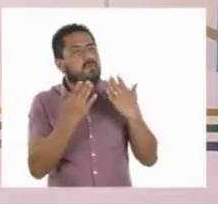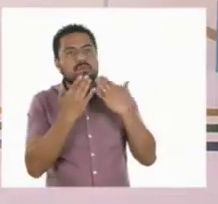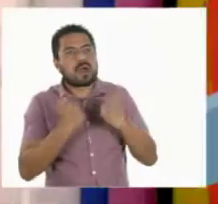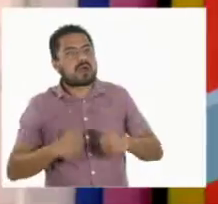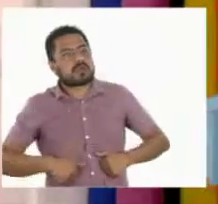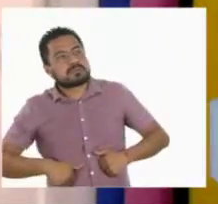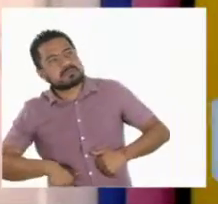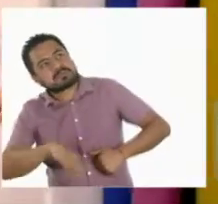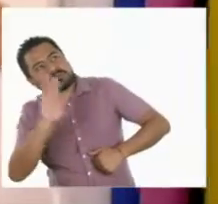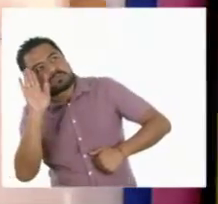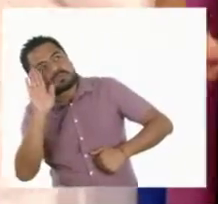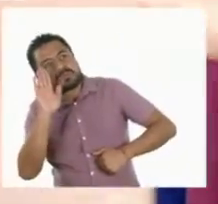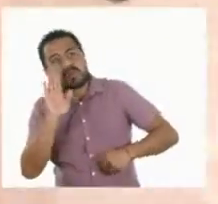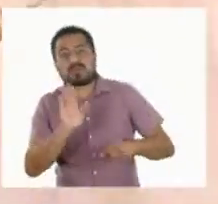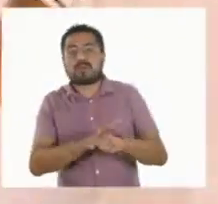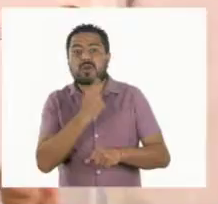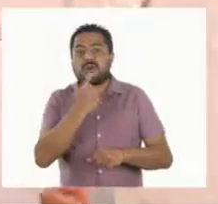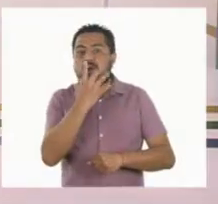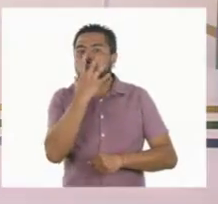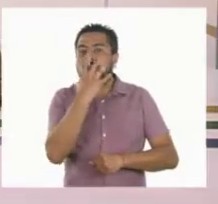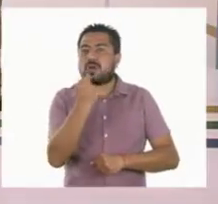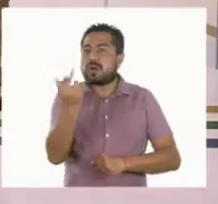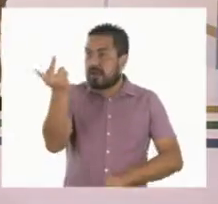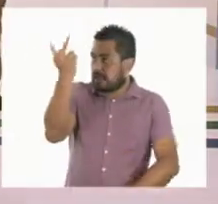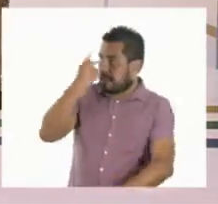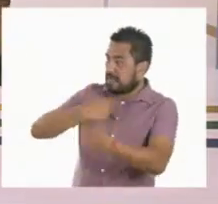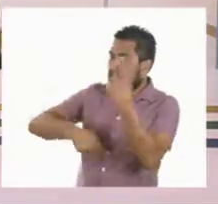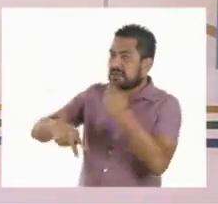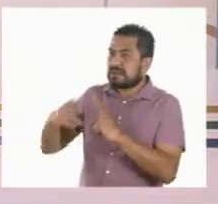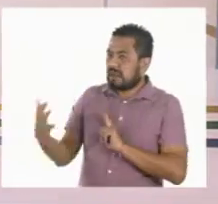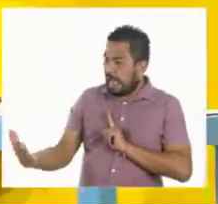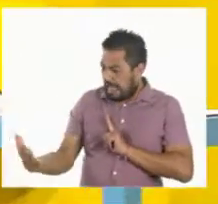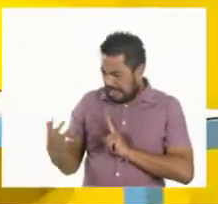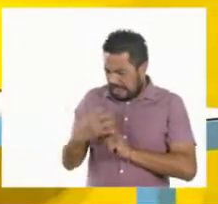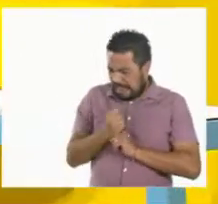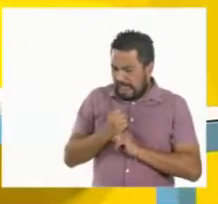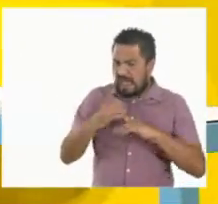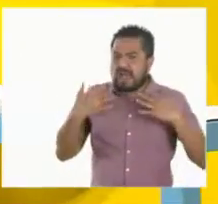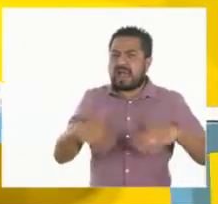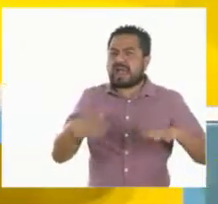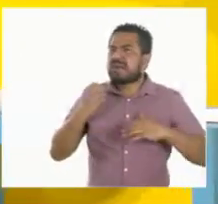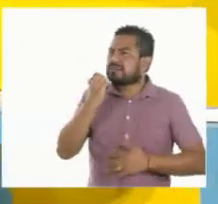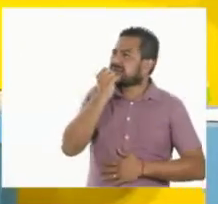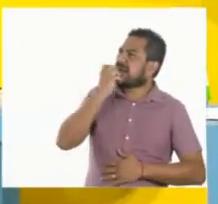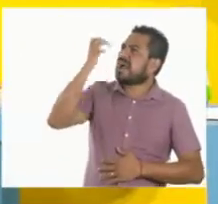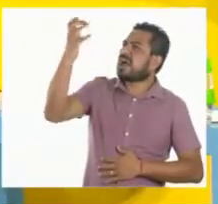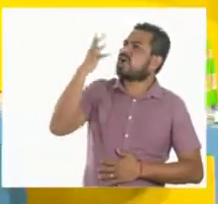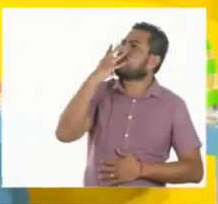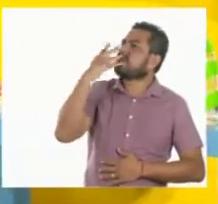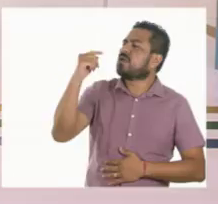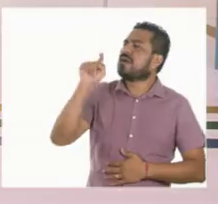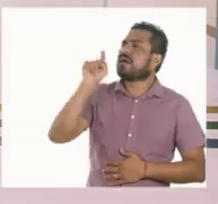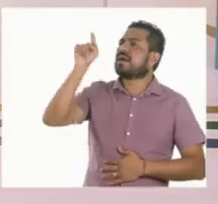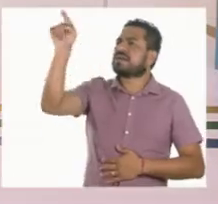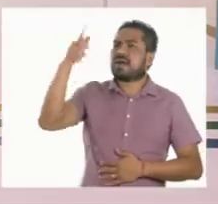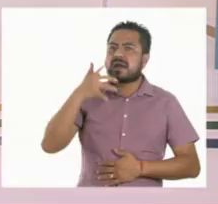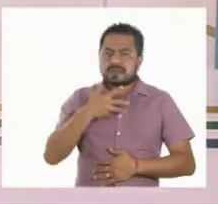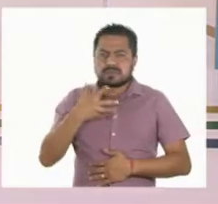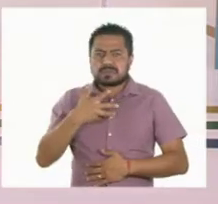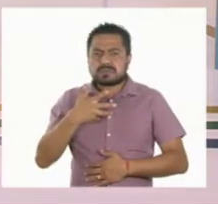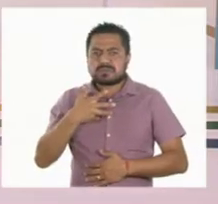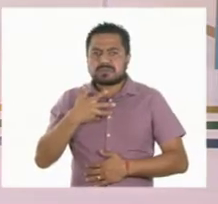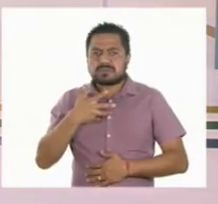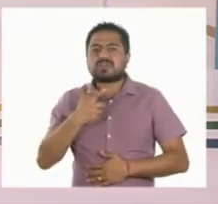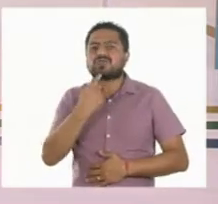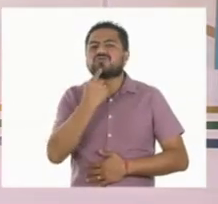mientras el lobo no está. Porque si el lobo aparece, a todos nos comerá. ¡Lobo, lobo, estás ahí! Y